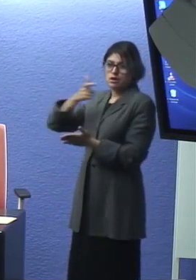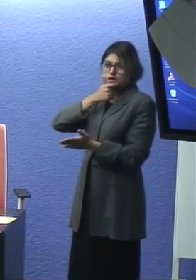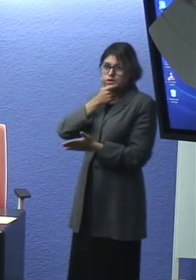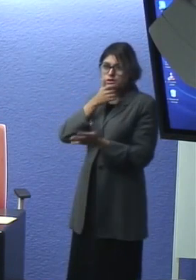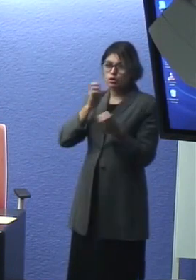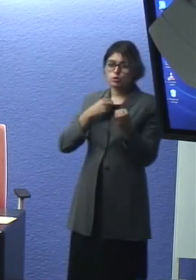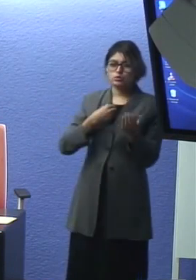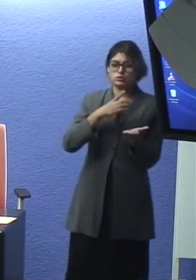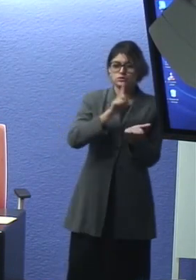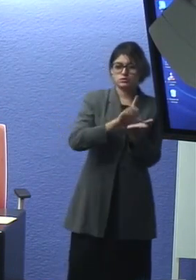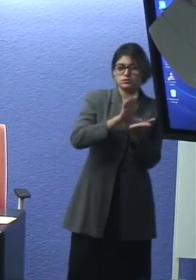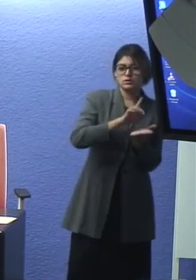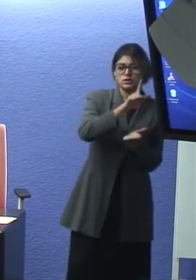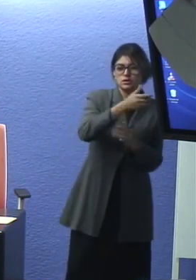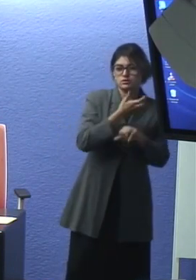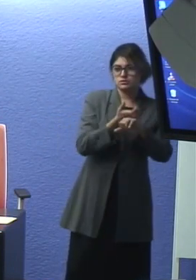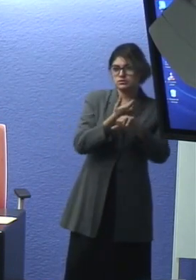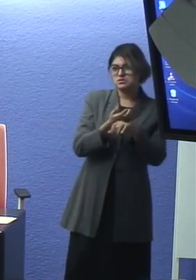aquí.